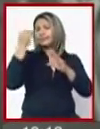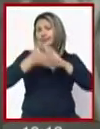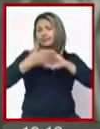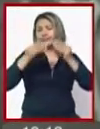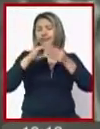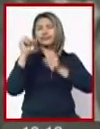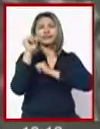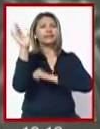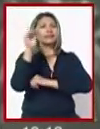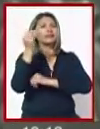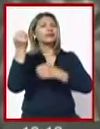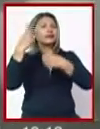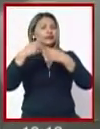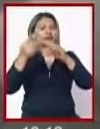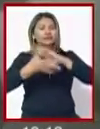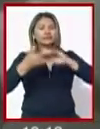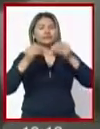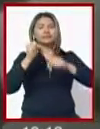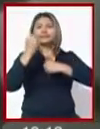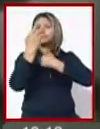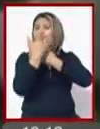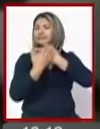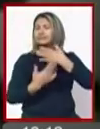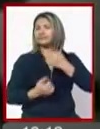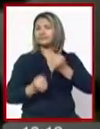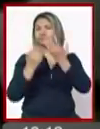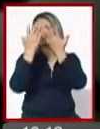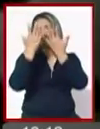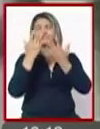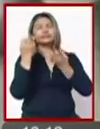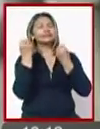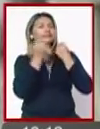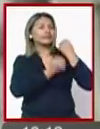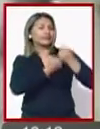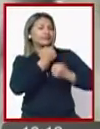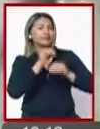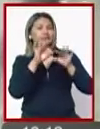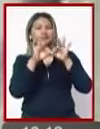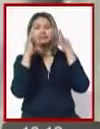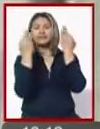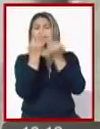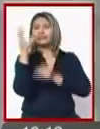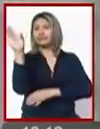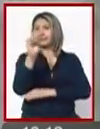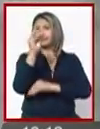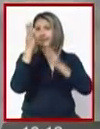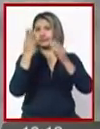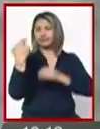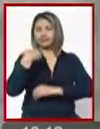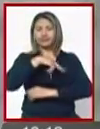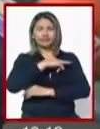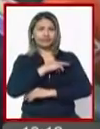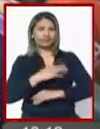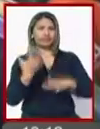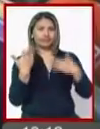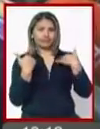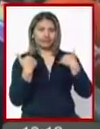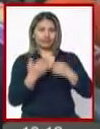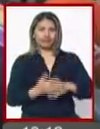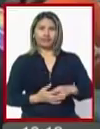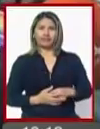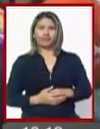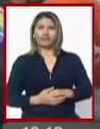historia del país, fue también parte de la historia sangrienta de luto para muchas familias bolivianas. Nosotros tenemos